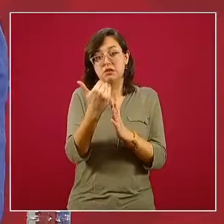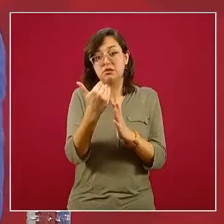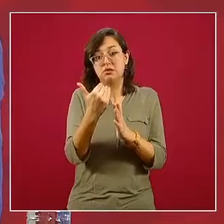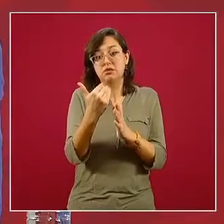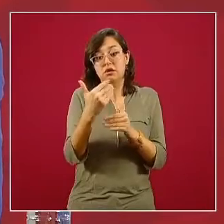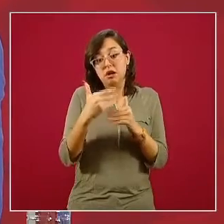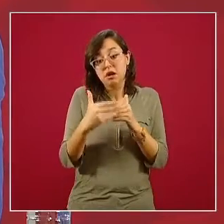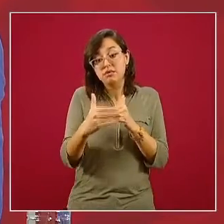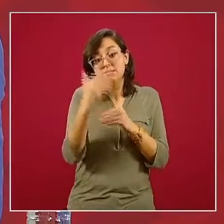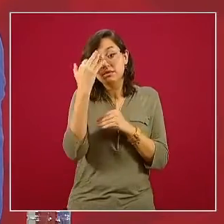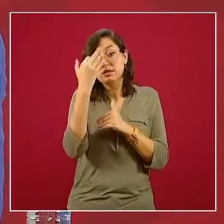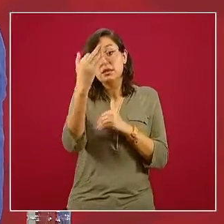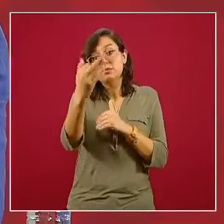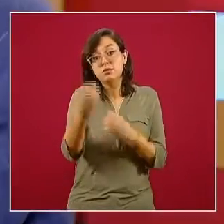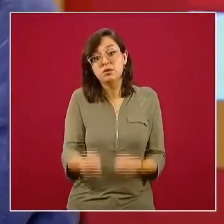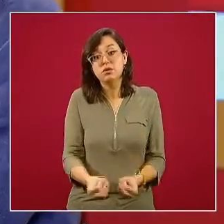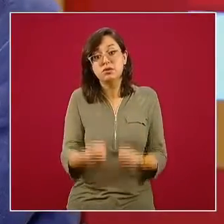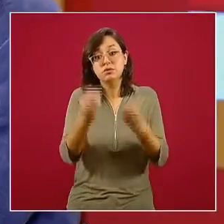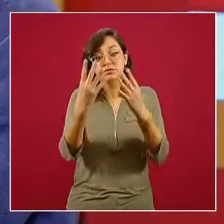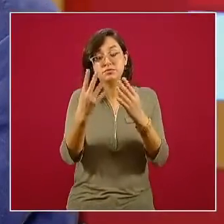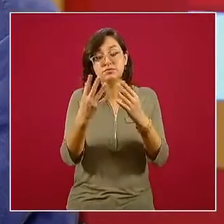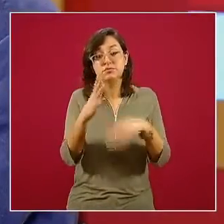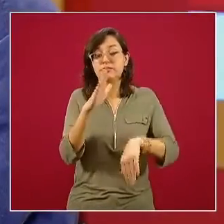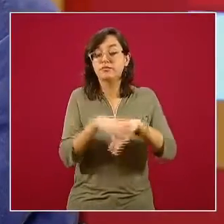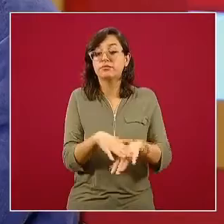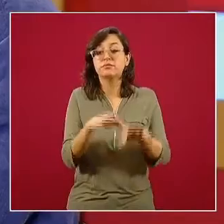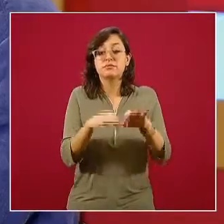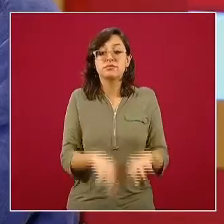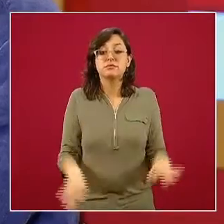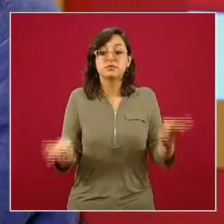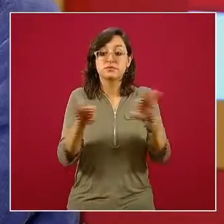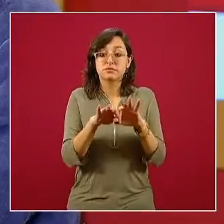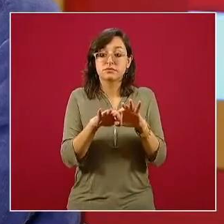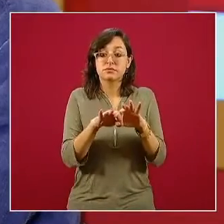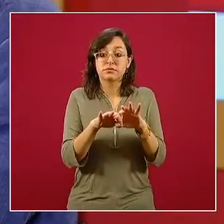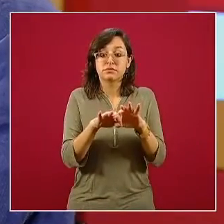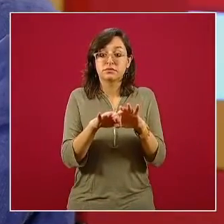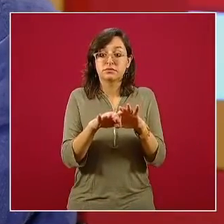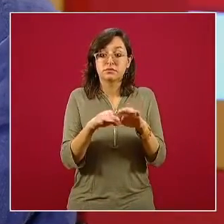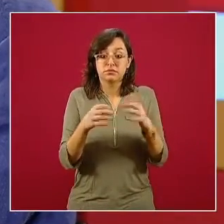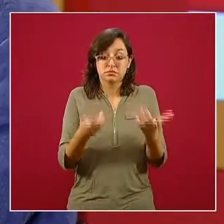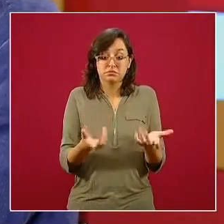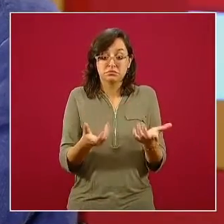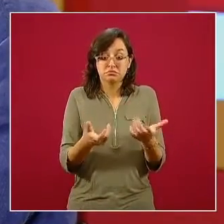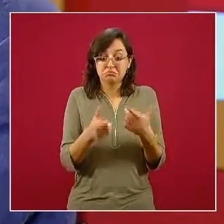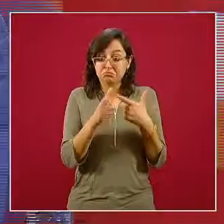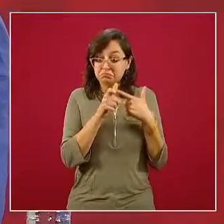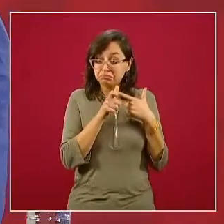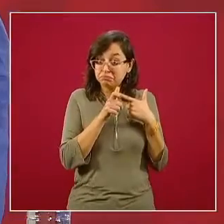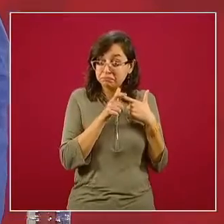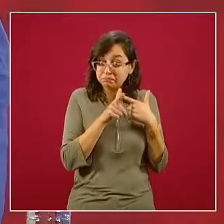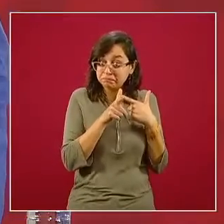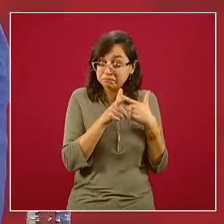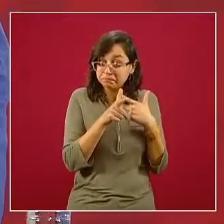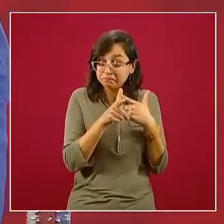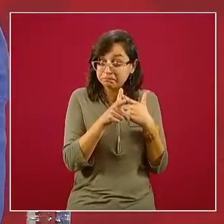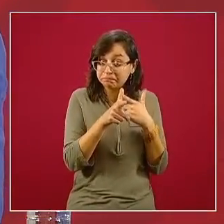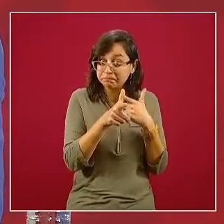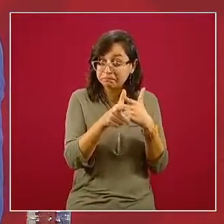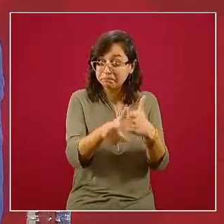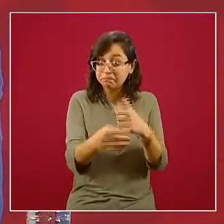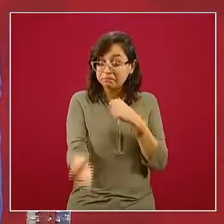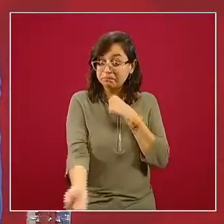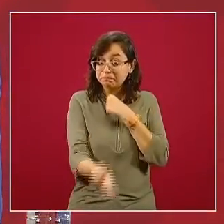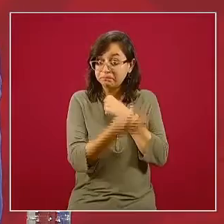cuánto duran y, lo más importante, si la concentración que se puede observar significa